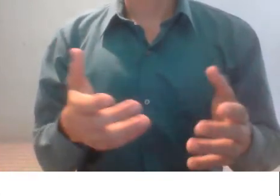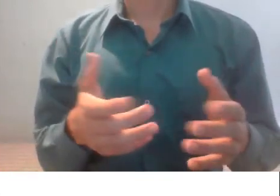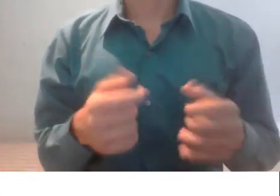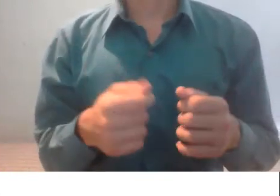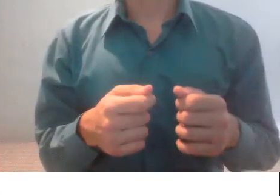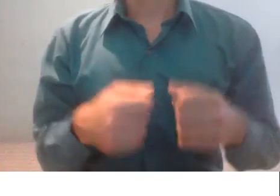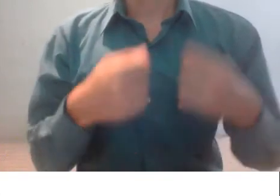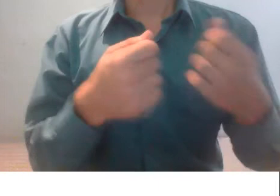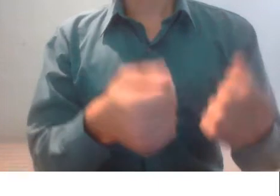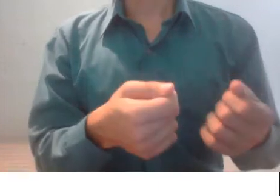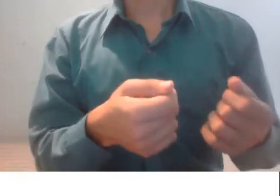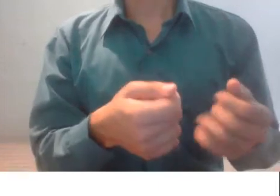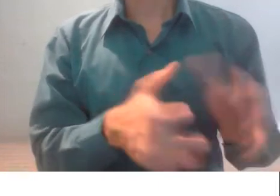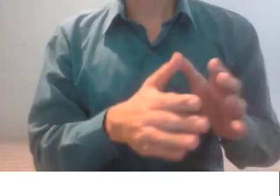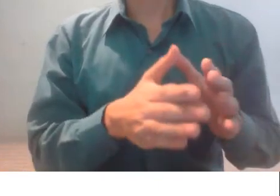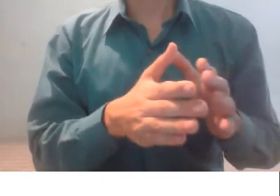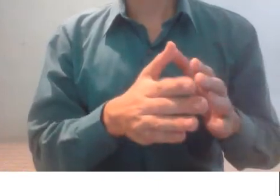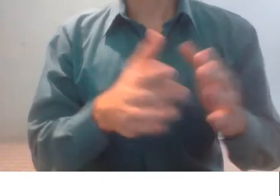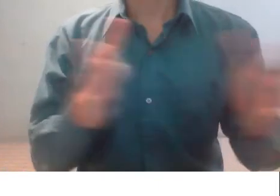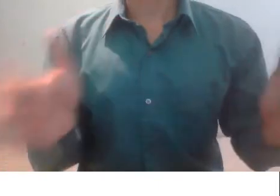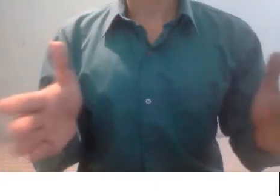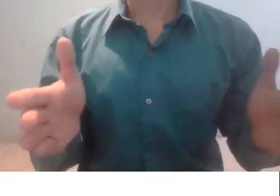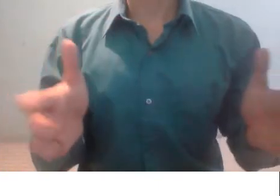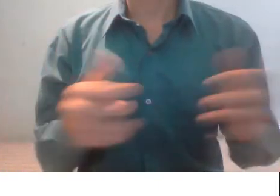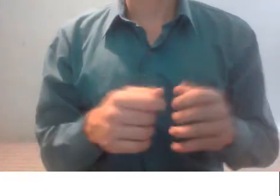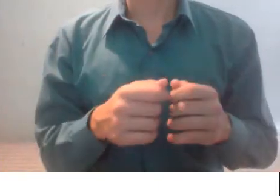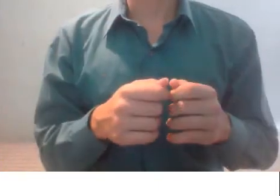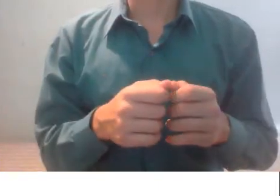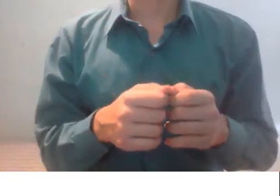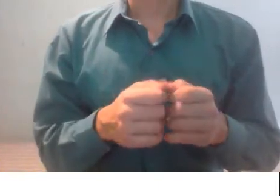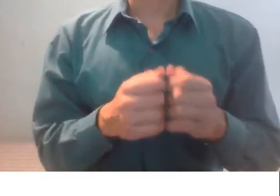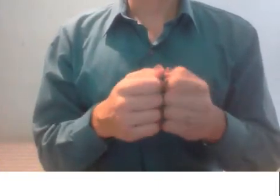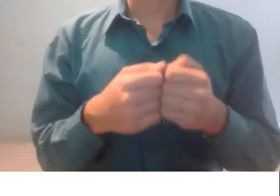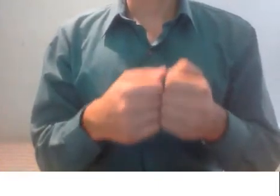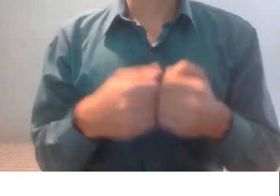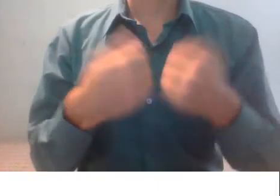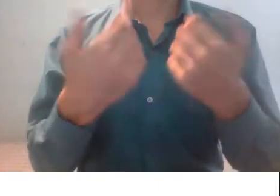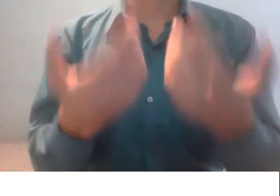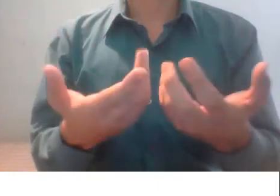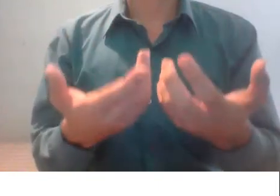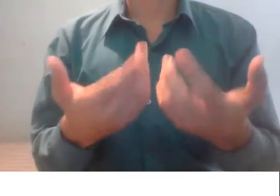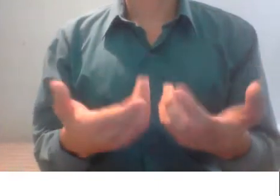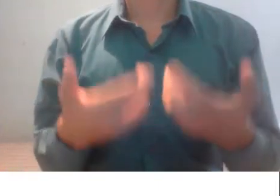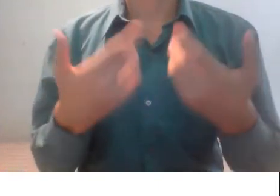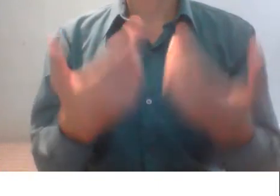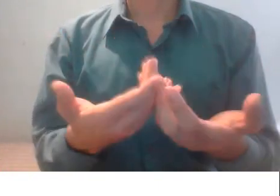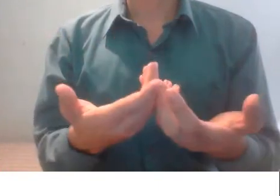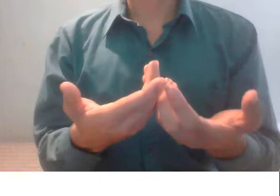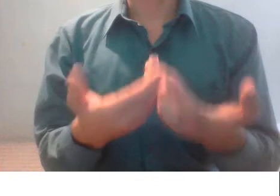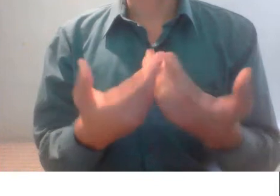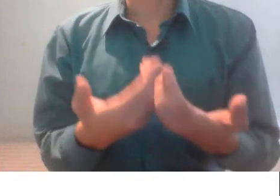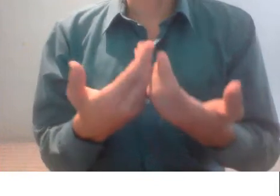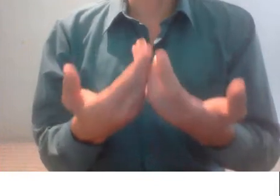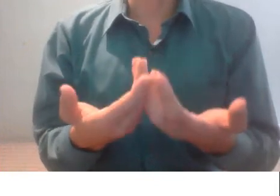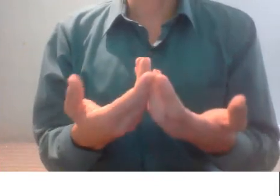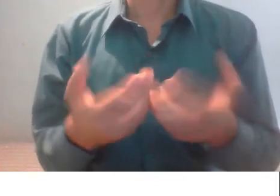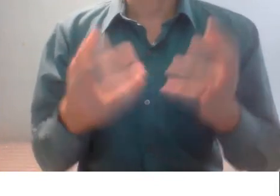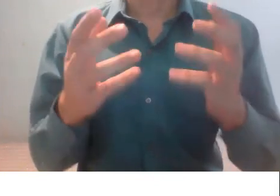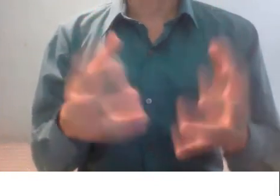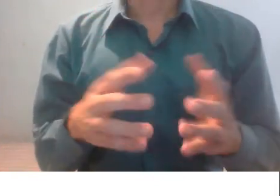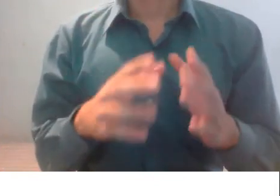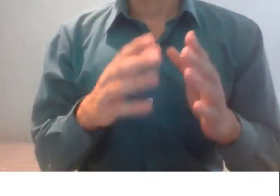personas de la pobreza. Pero esa fórmula realmente nunca sirvió, esa fórmula solamente empobreció a más gente, esa es la